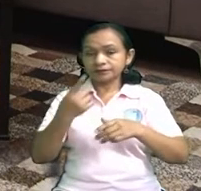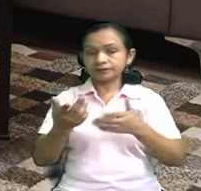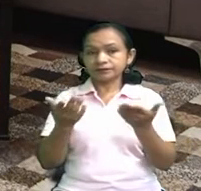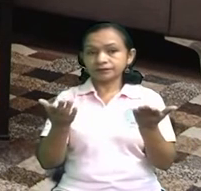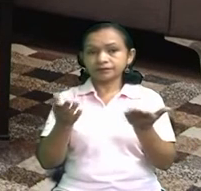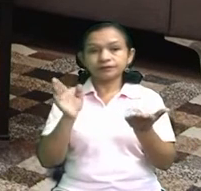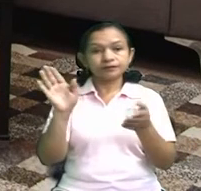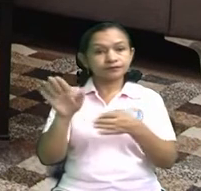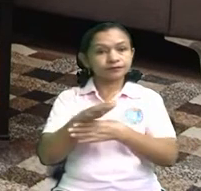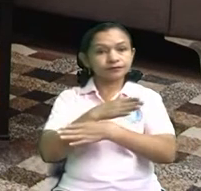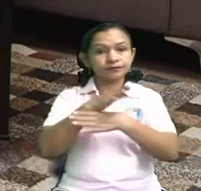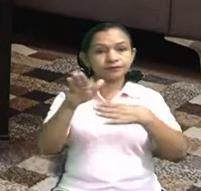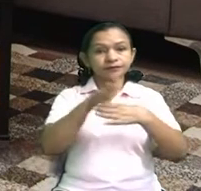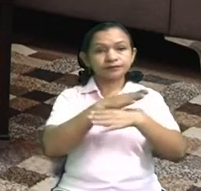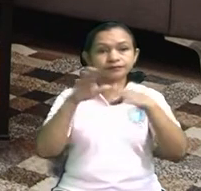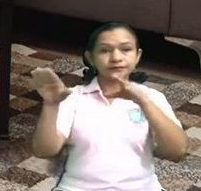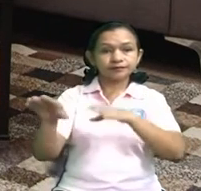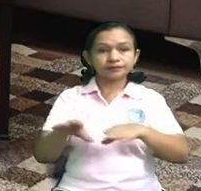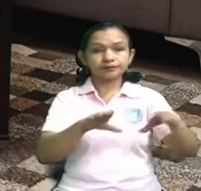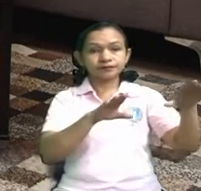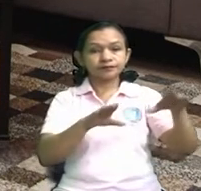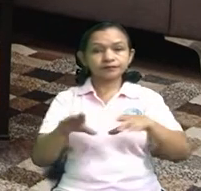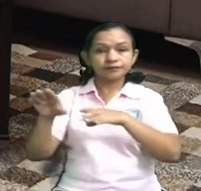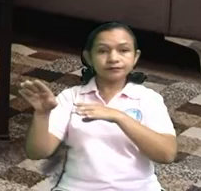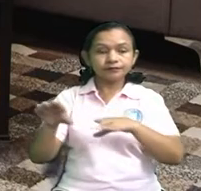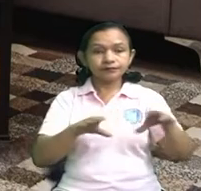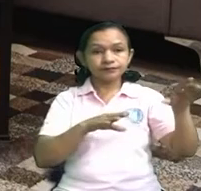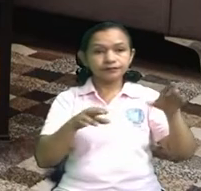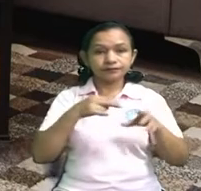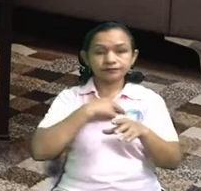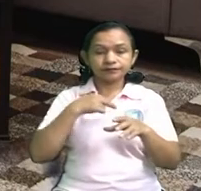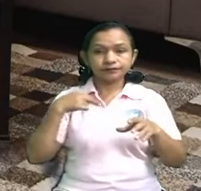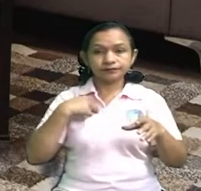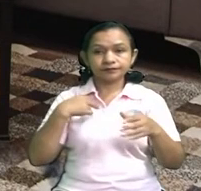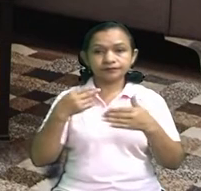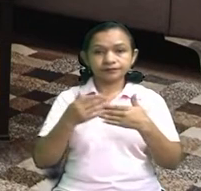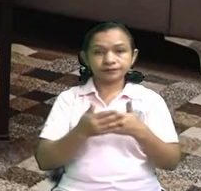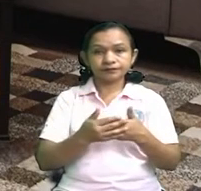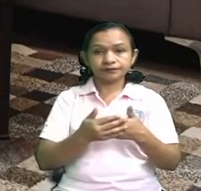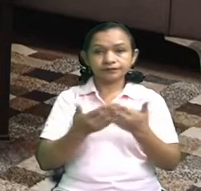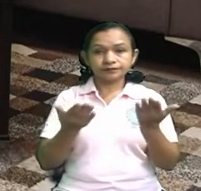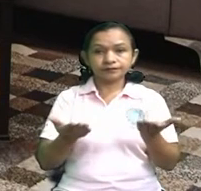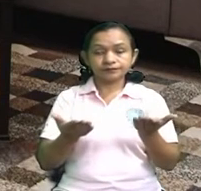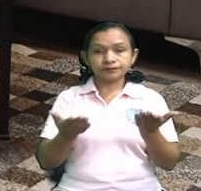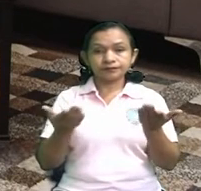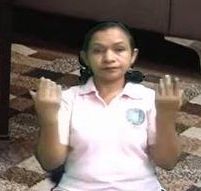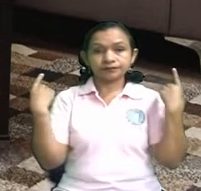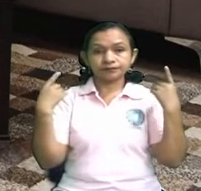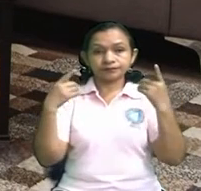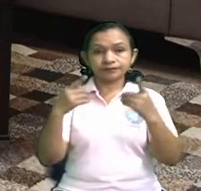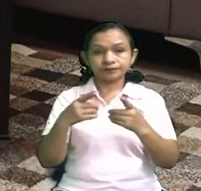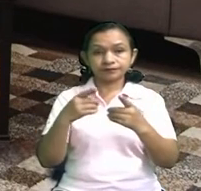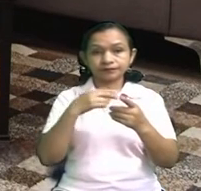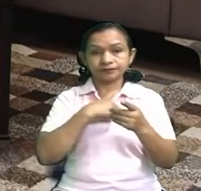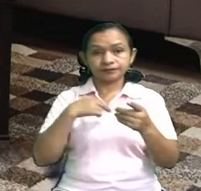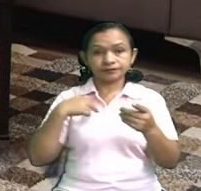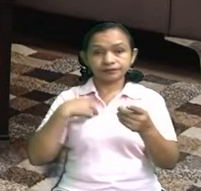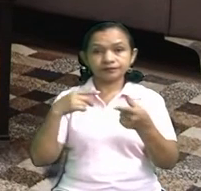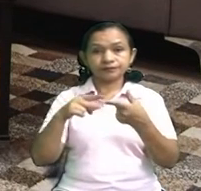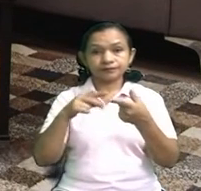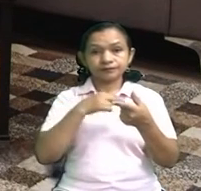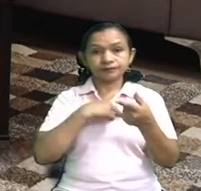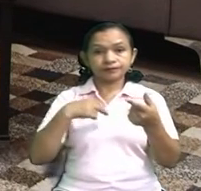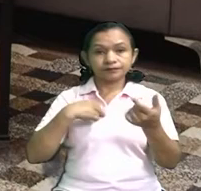¿verdad?, en las distintas actividades que en esta institución convergen, como la Dirección General de Bomberos